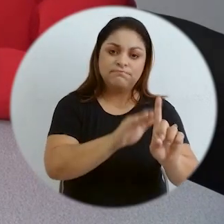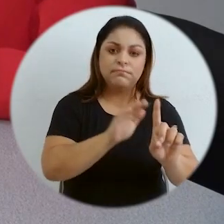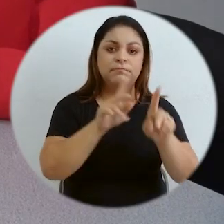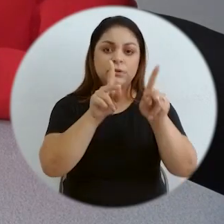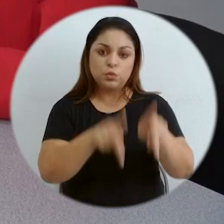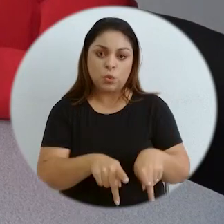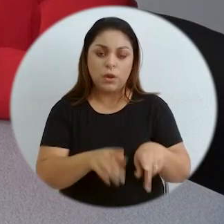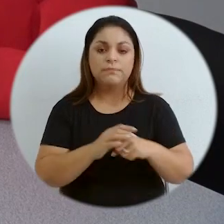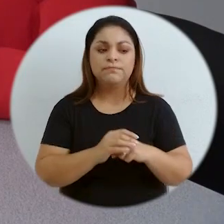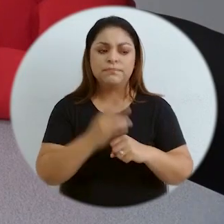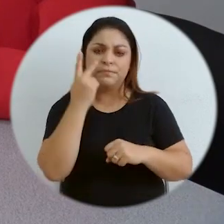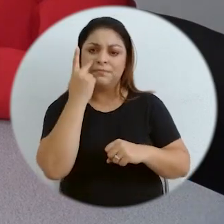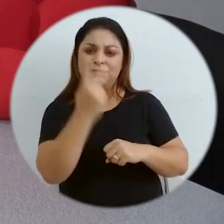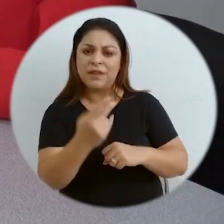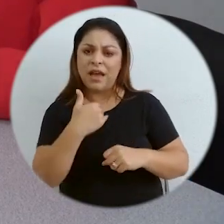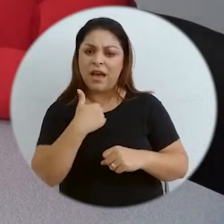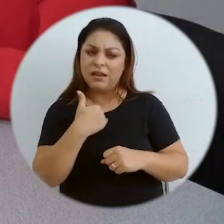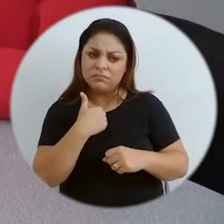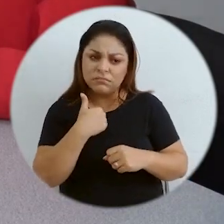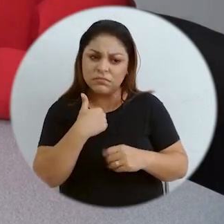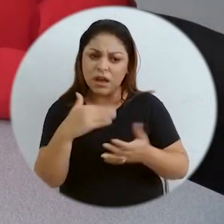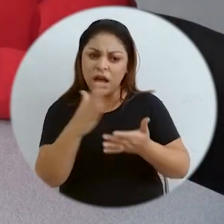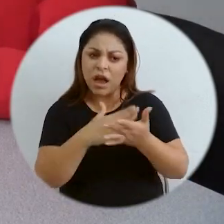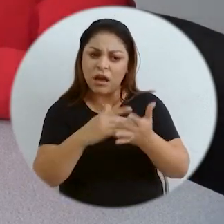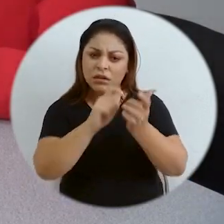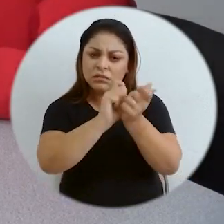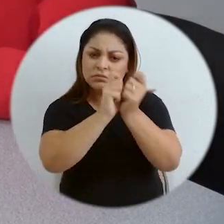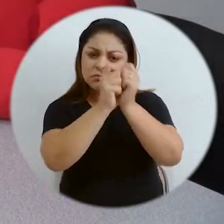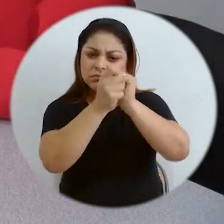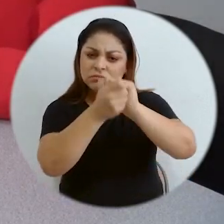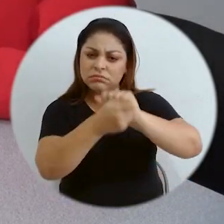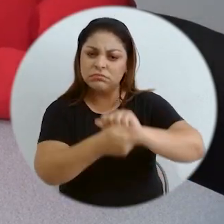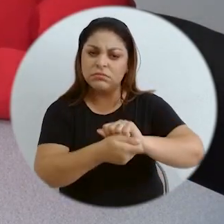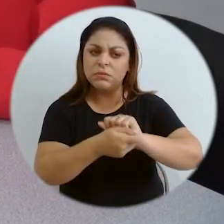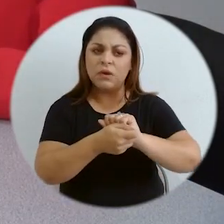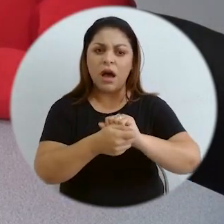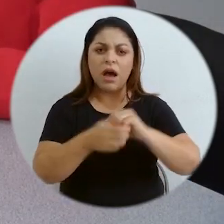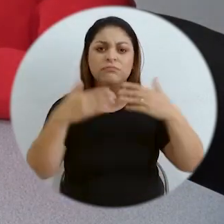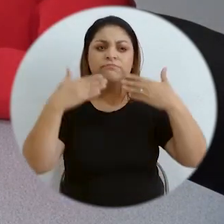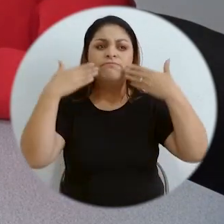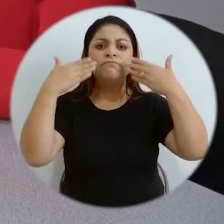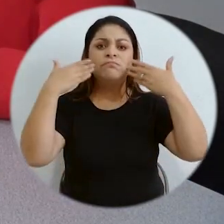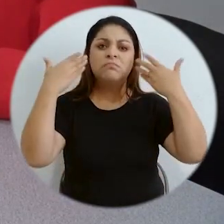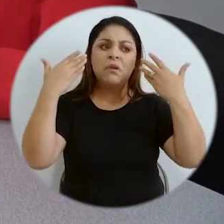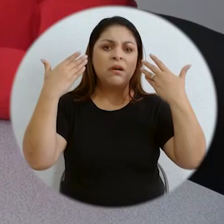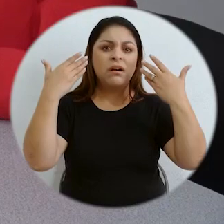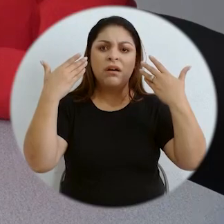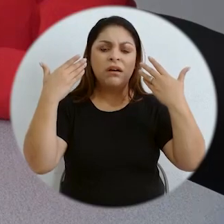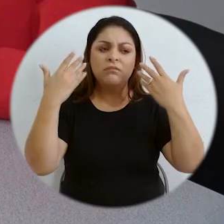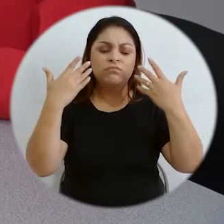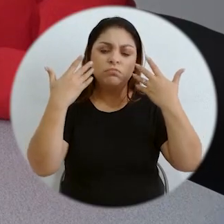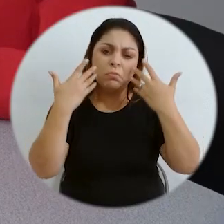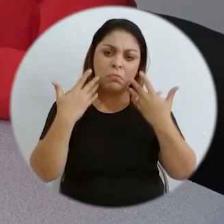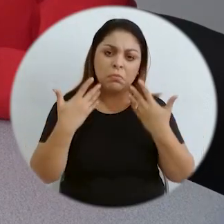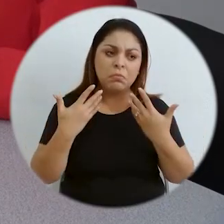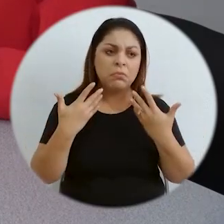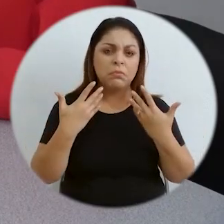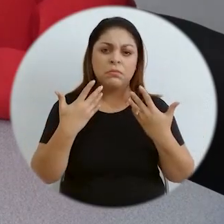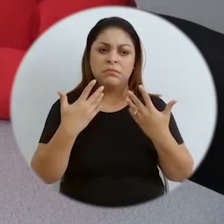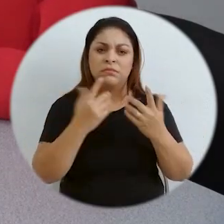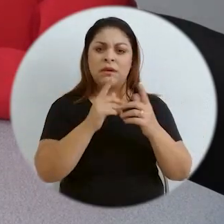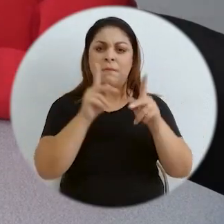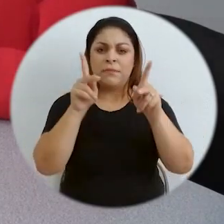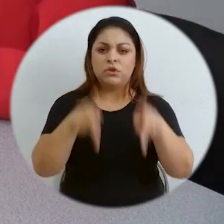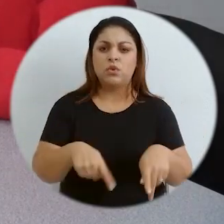acercarse a la persona y si vemos que hay algún cambio ahí, digamos, de ánimo, que la persona se comienza a